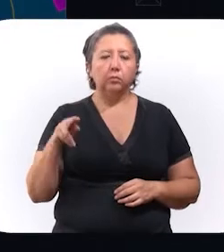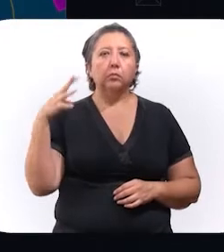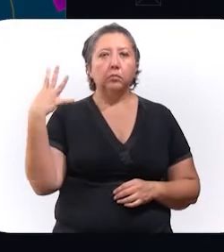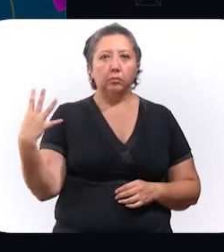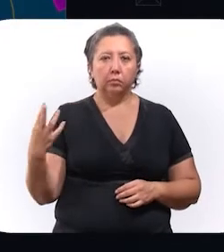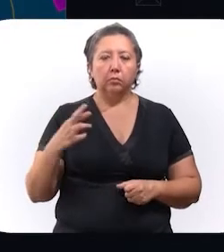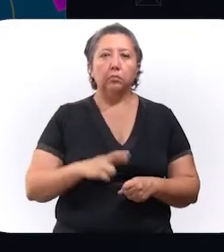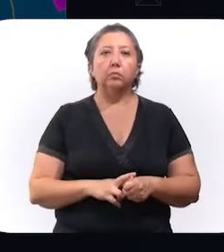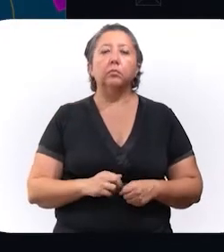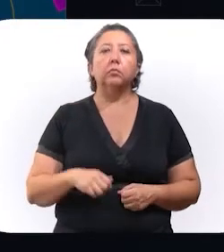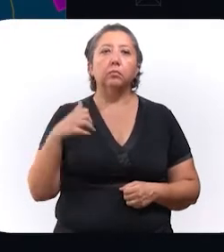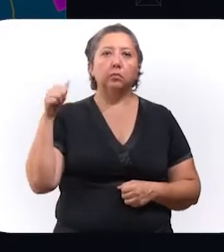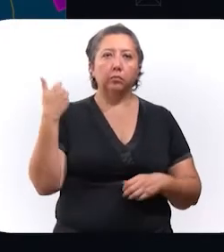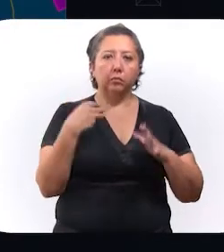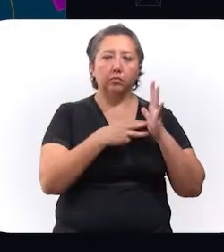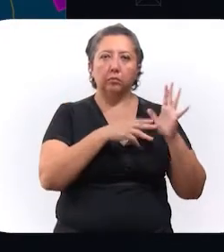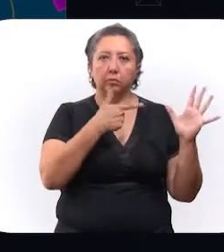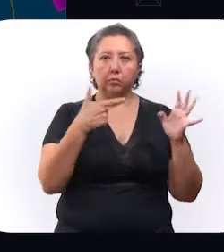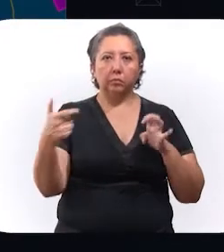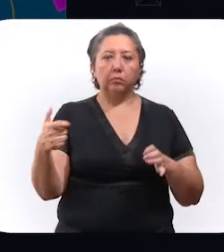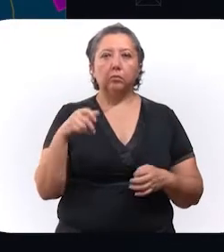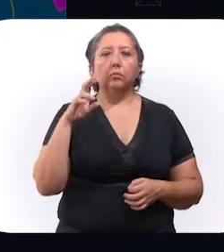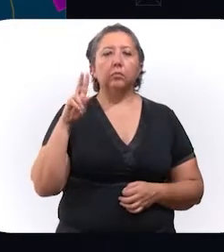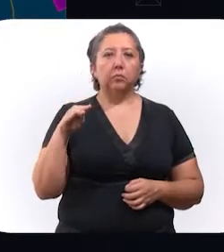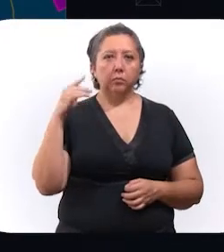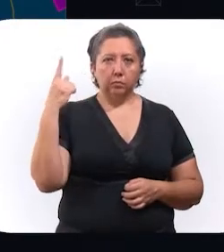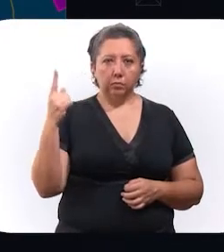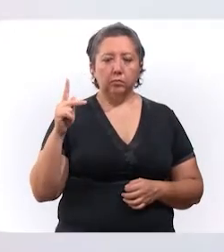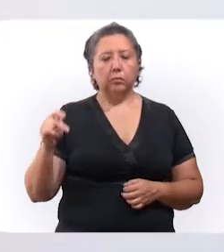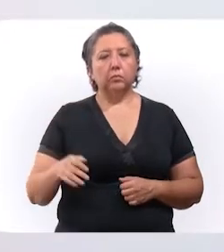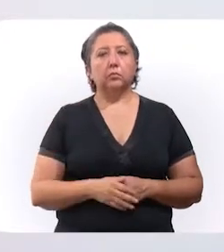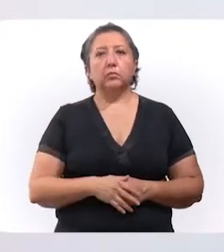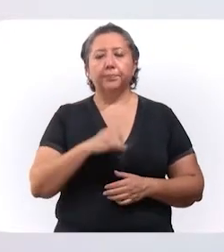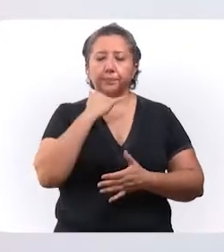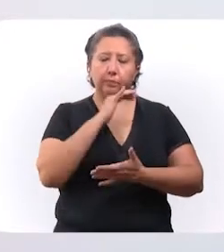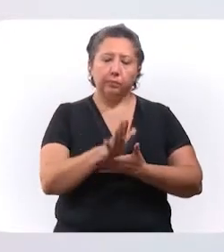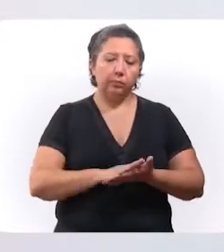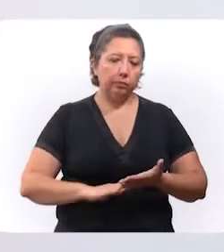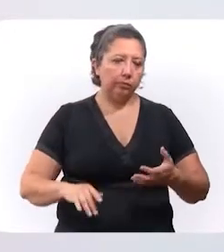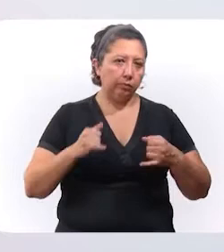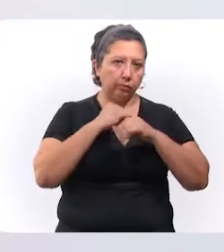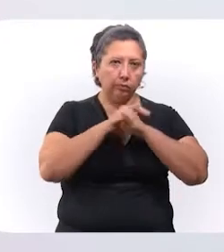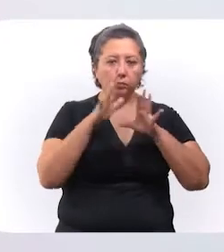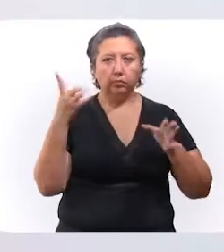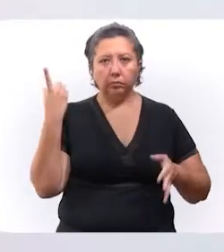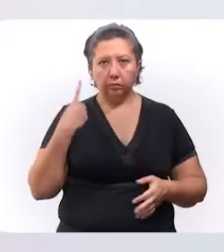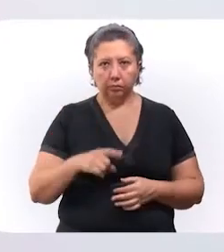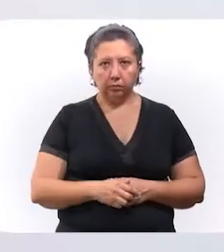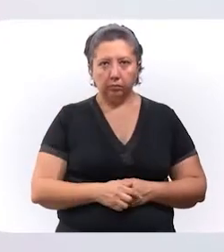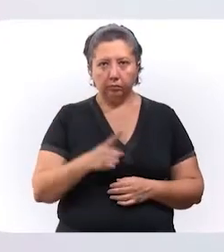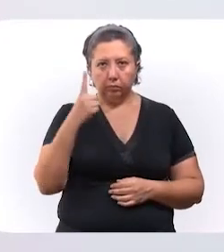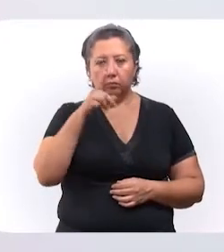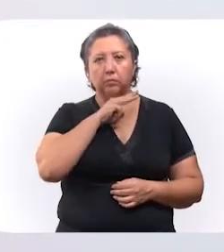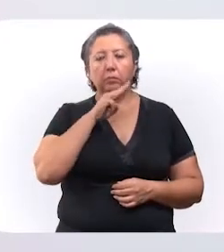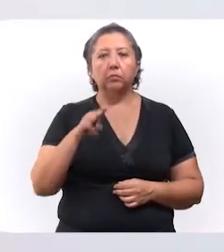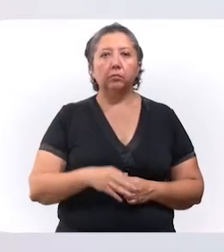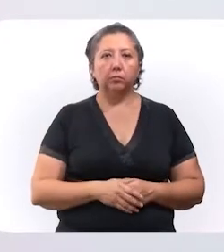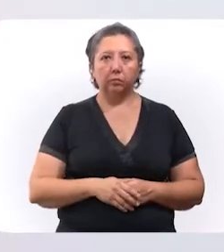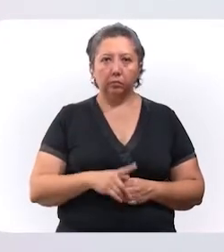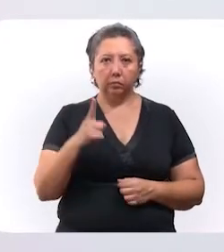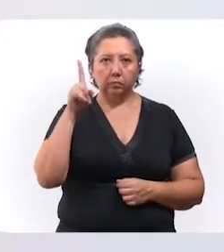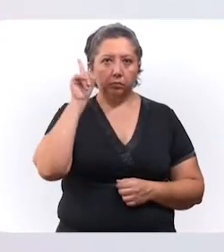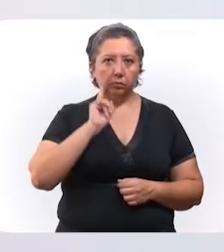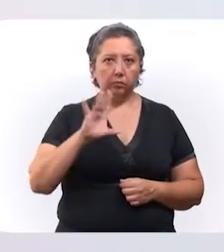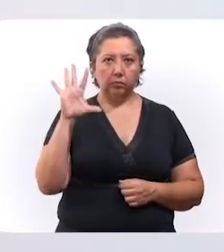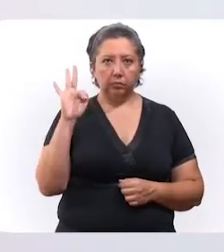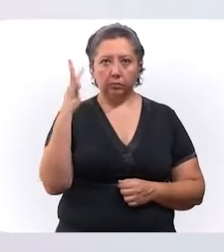7.484 en la zona sur, 11.791 en la zona poniente. Lamentablemente, en este parte médico informamos de un fallecimiento. Una